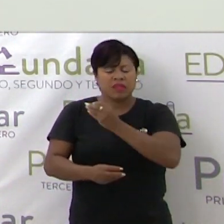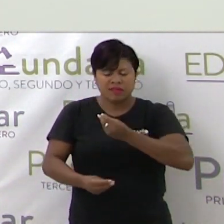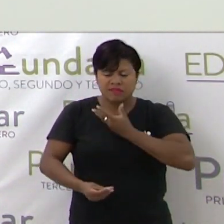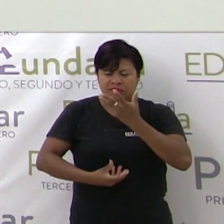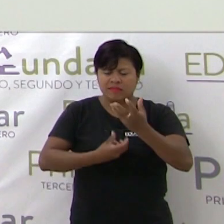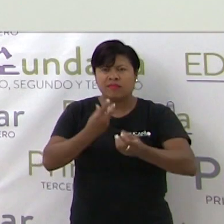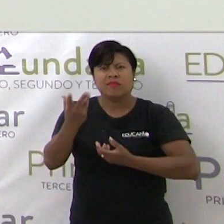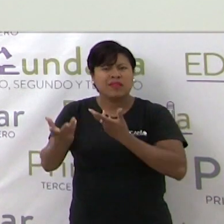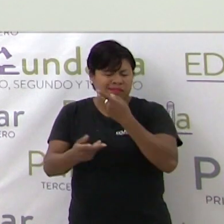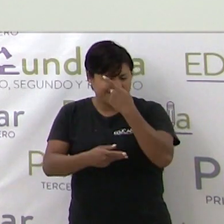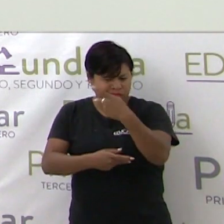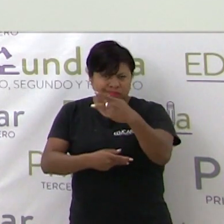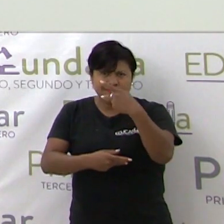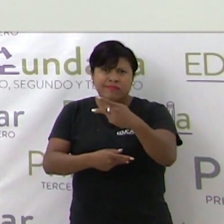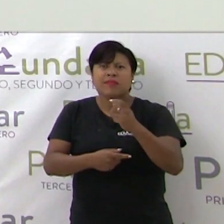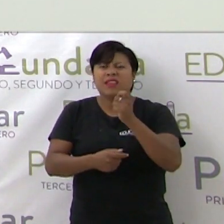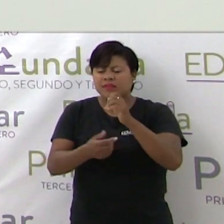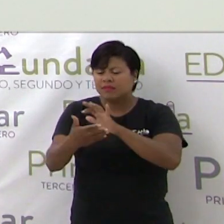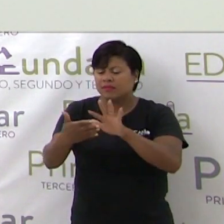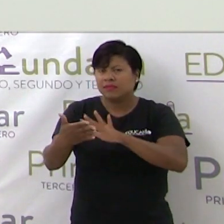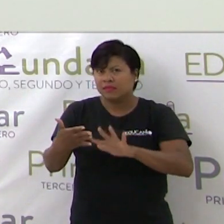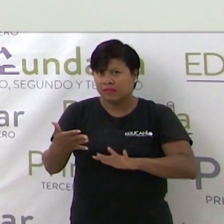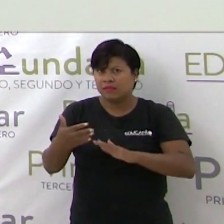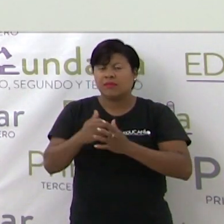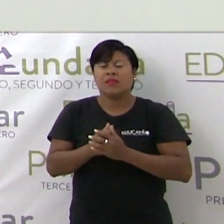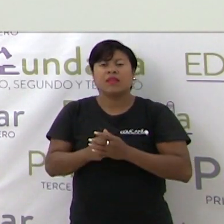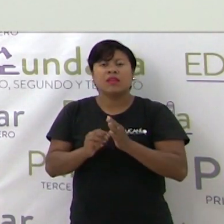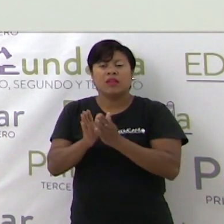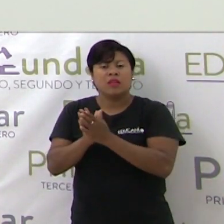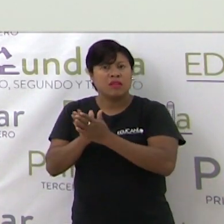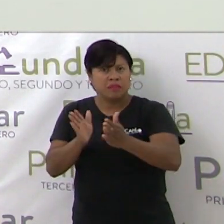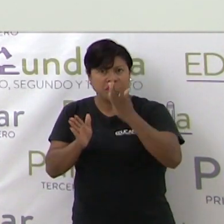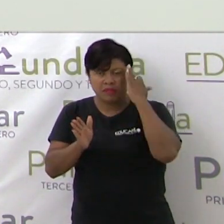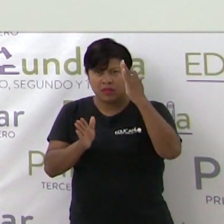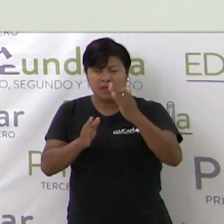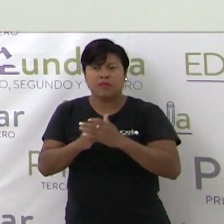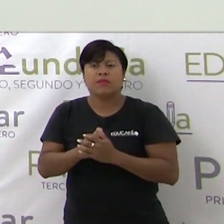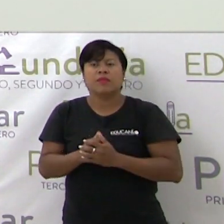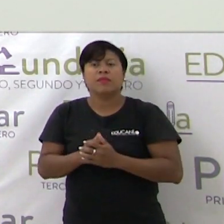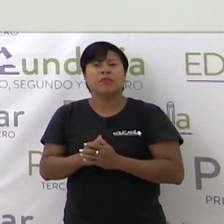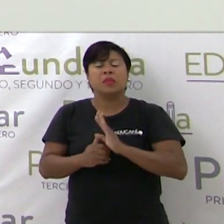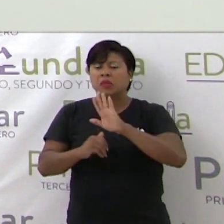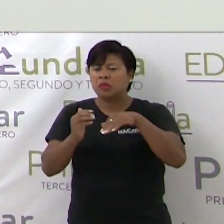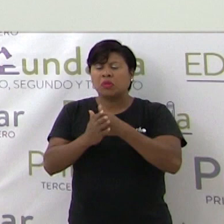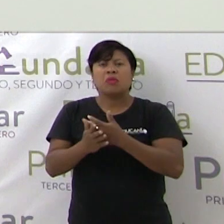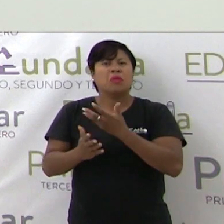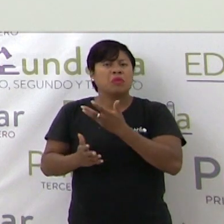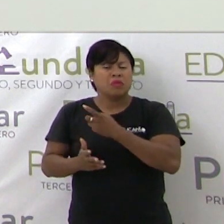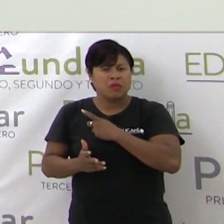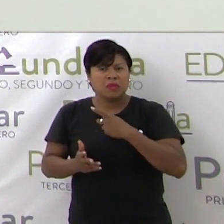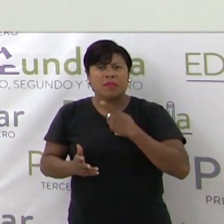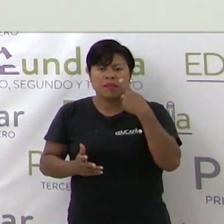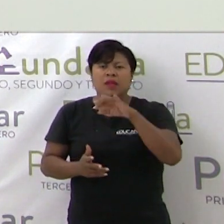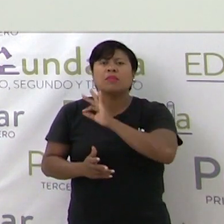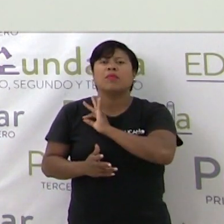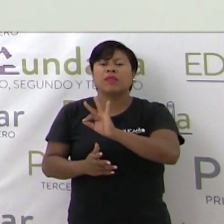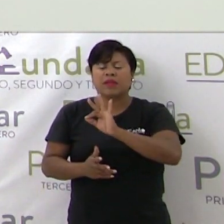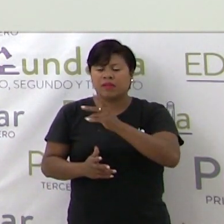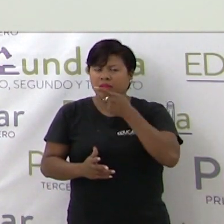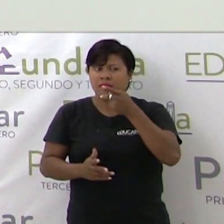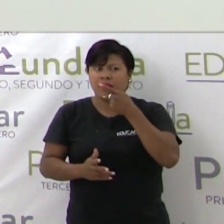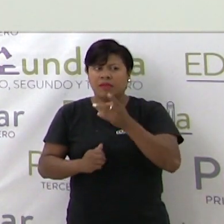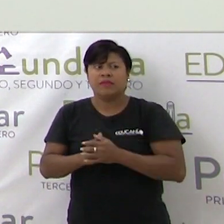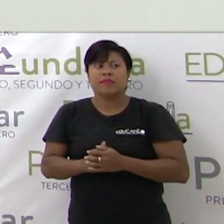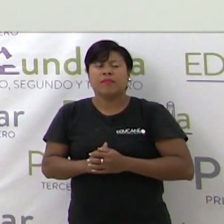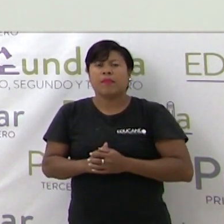sus impresiones sobre lo que leyó en un periodo determinado. Es decir, todos tienen un momento para poder hablar.